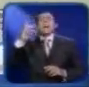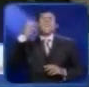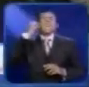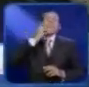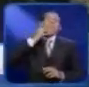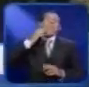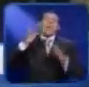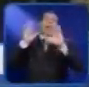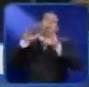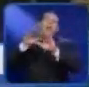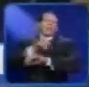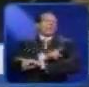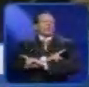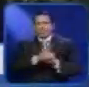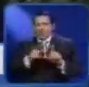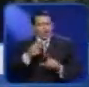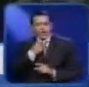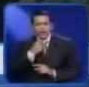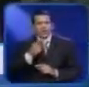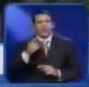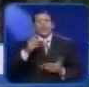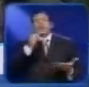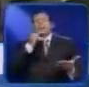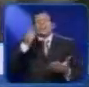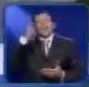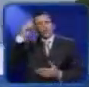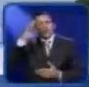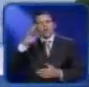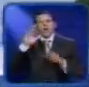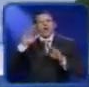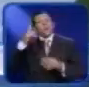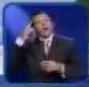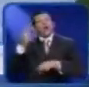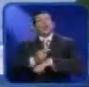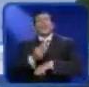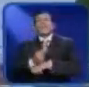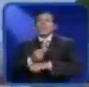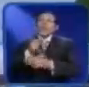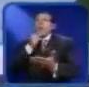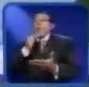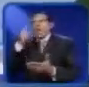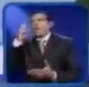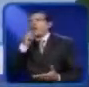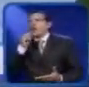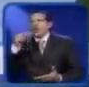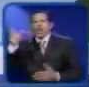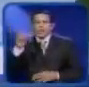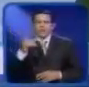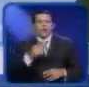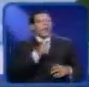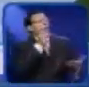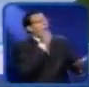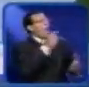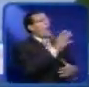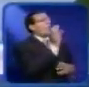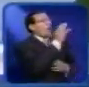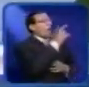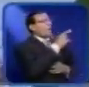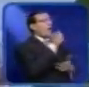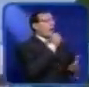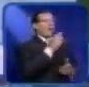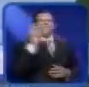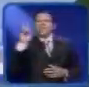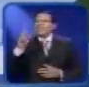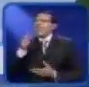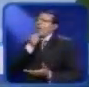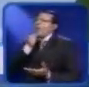cantar a Cuba no es irle a cantar a un gobierno. Ir a cantar a Colombia no es irle a cantar a un gobierno. Ir a cantar a Venezuela